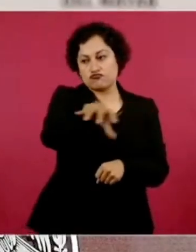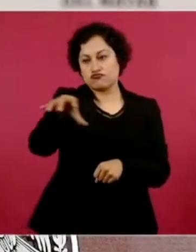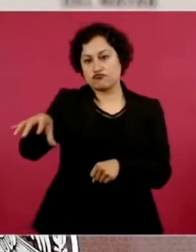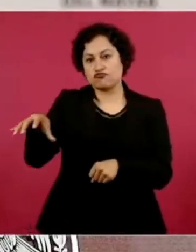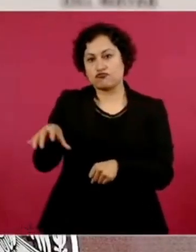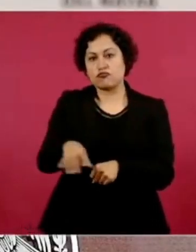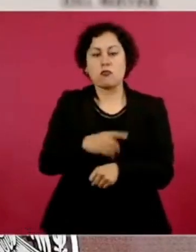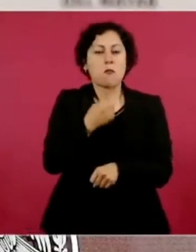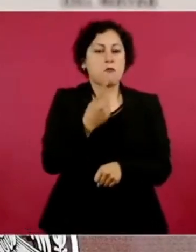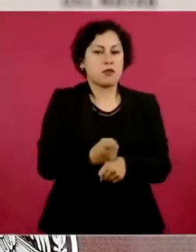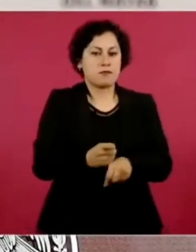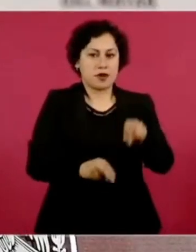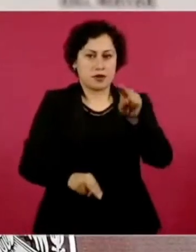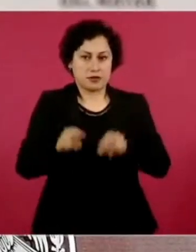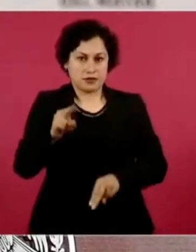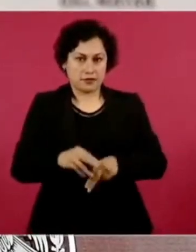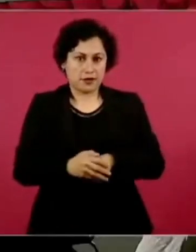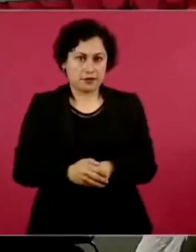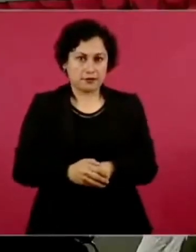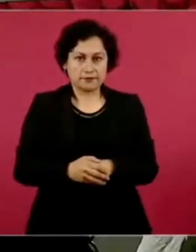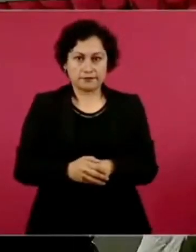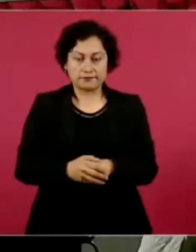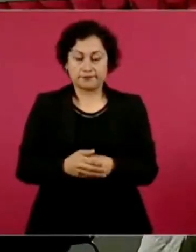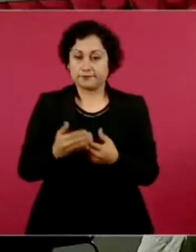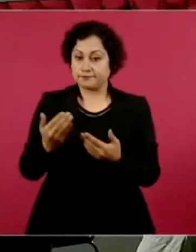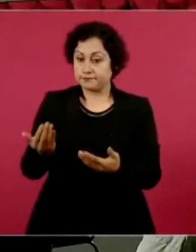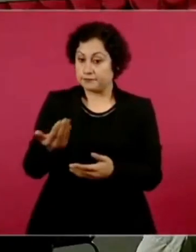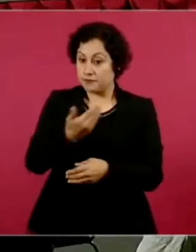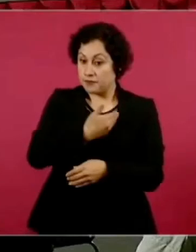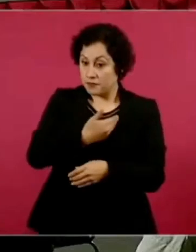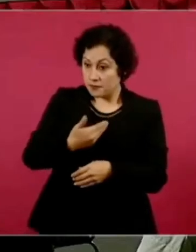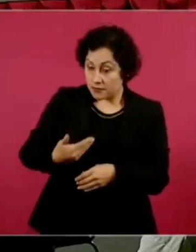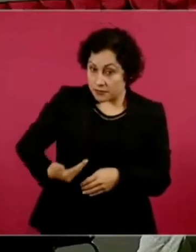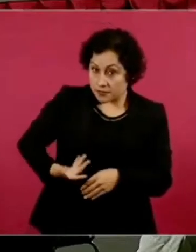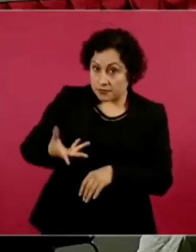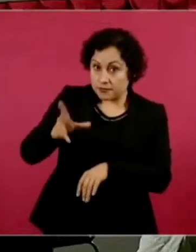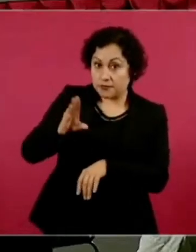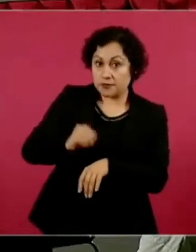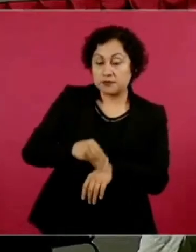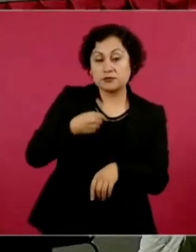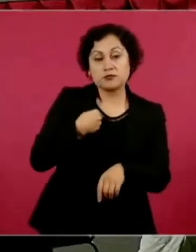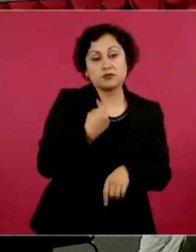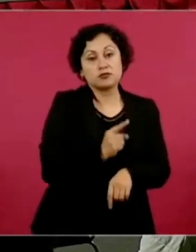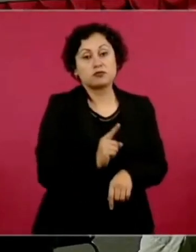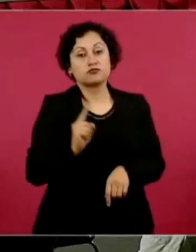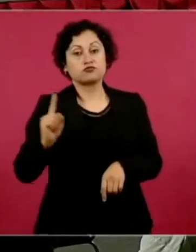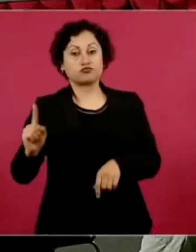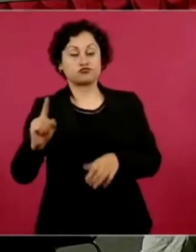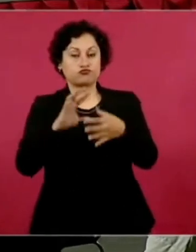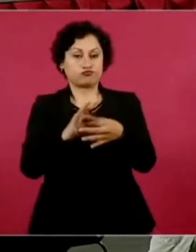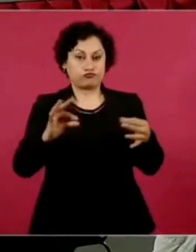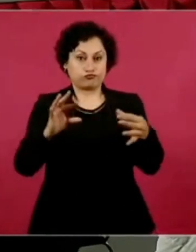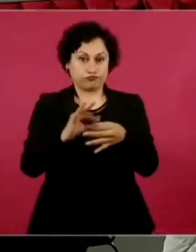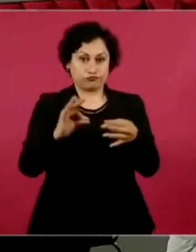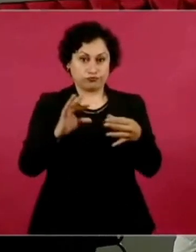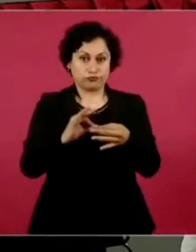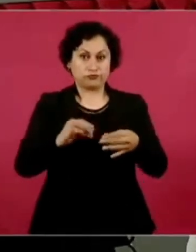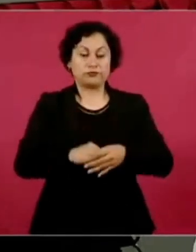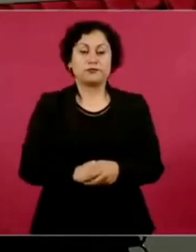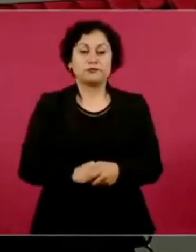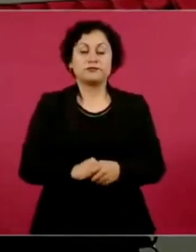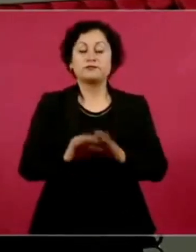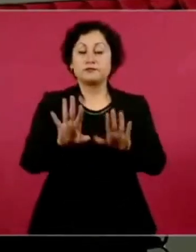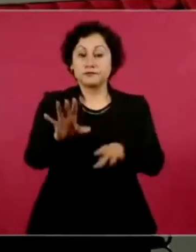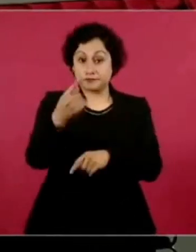Si me lo permite, señor presidente, me paso de este lado solamente para poder comentarle el tema de los